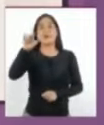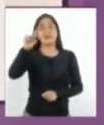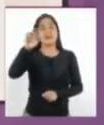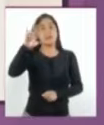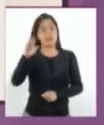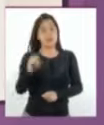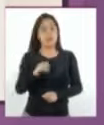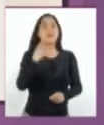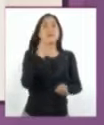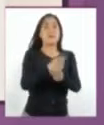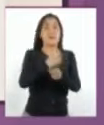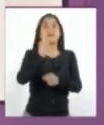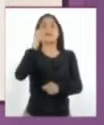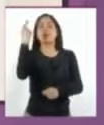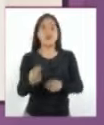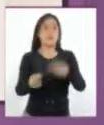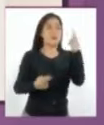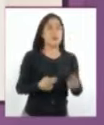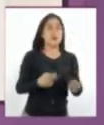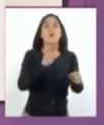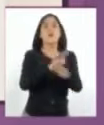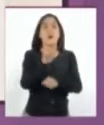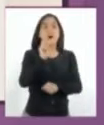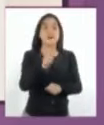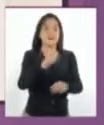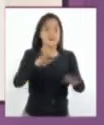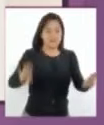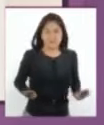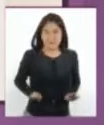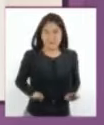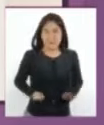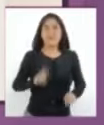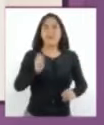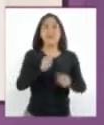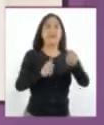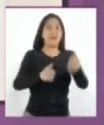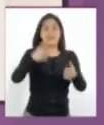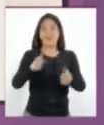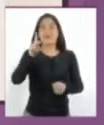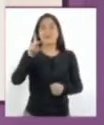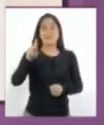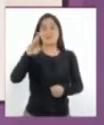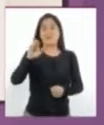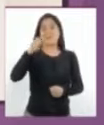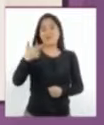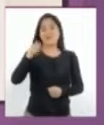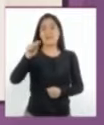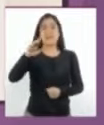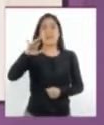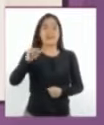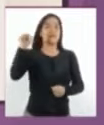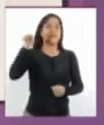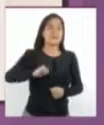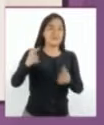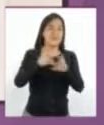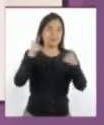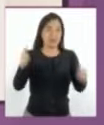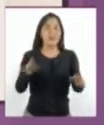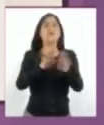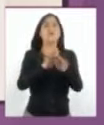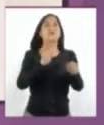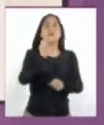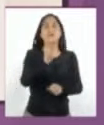un dibujo con las características de cada una de las divisiones de la prehistoria. Acompañen sus dibujos con palabra clave